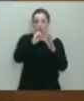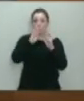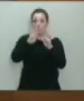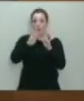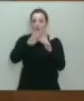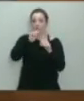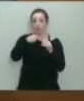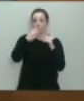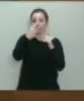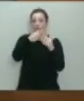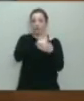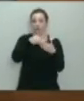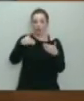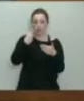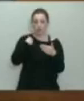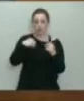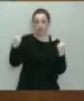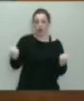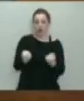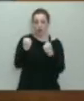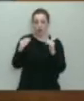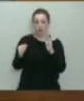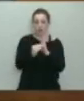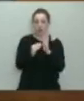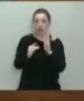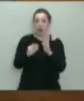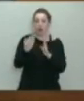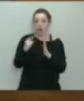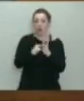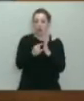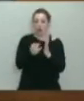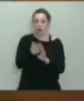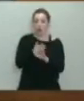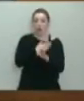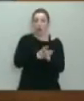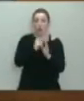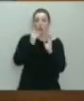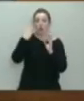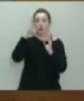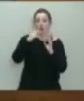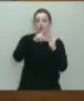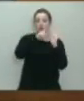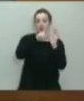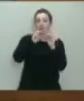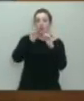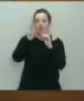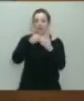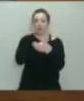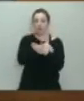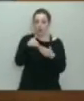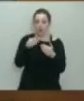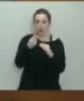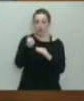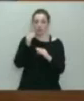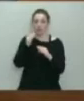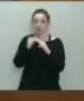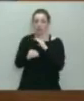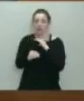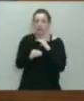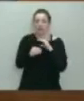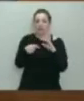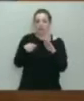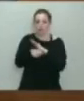de dotaciones contempladas en este anteproyecto, únicamente 63 millones se destinan a